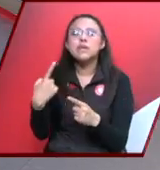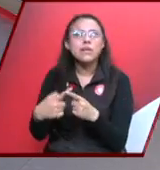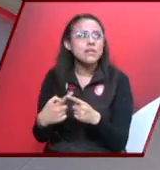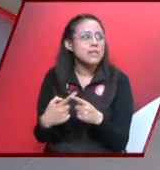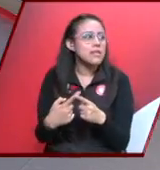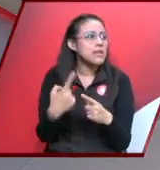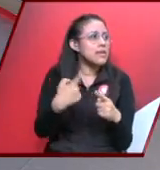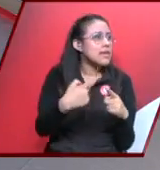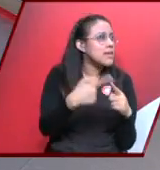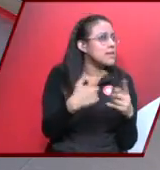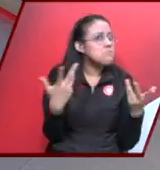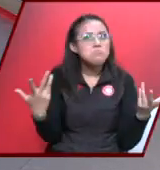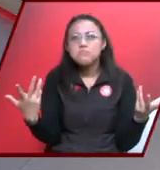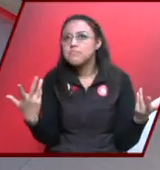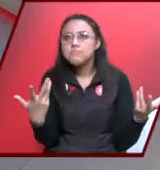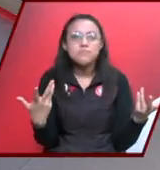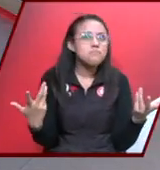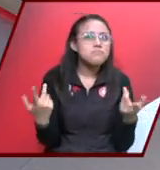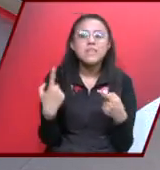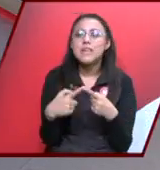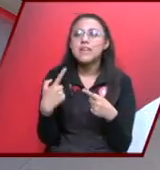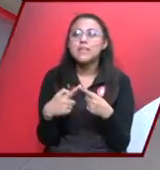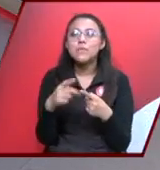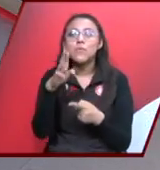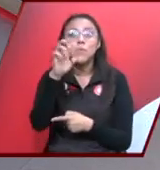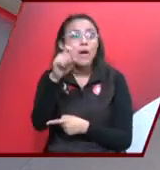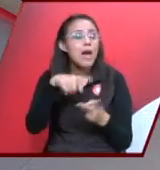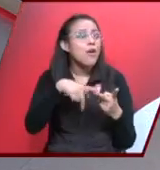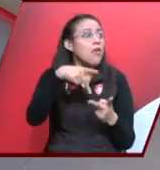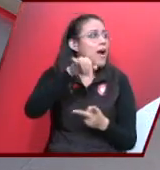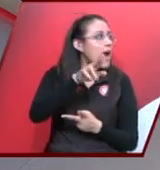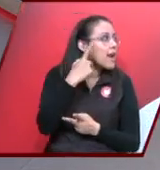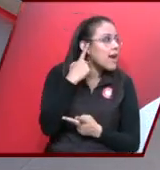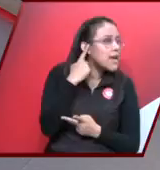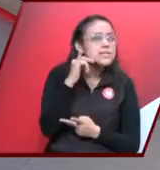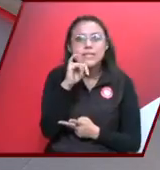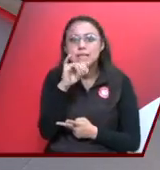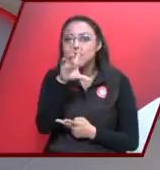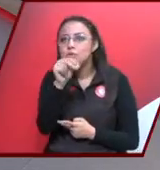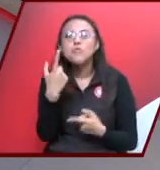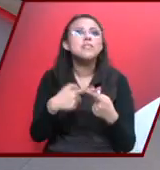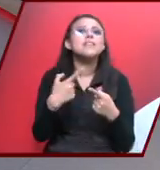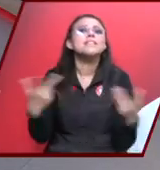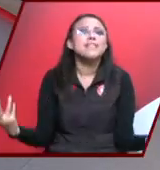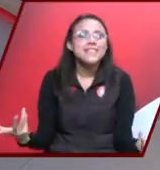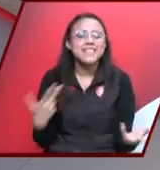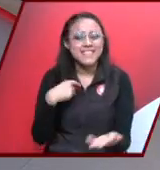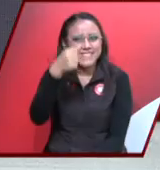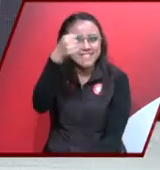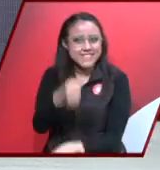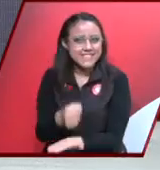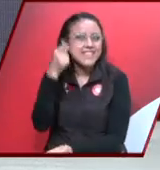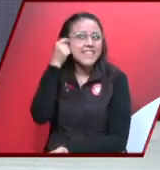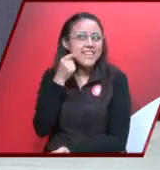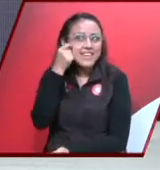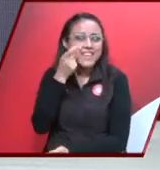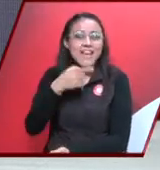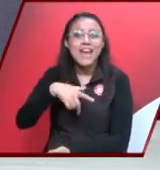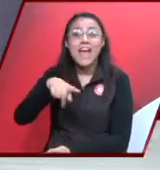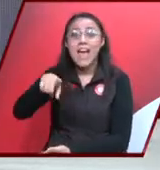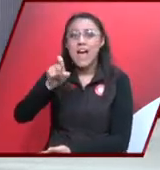Oye, para desinfectarme. Ya dicen que el urbano, señor. ¿Qué? Que ¿de Cali? ¿Sí? No, no sé. Vamos hasta a quien corresponda, Guerrero.